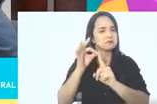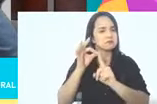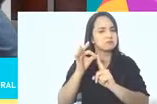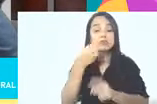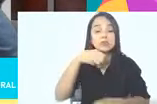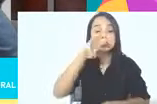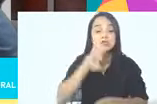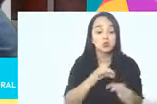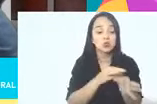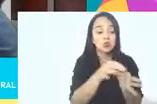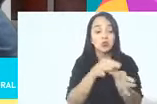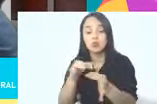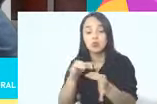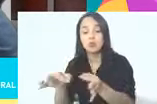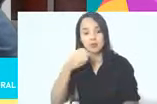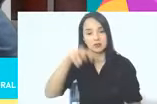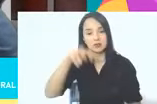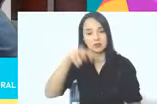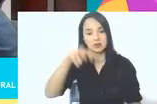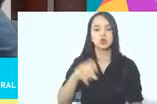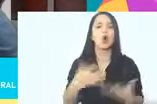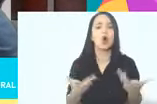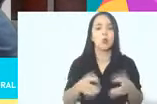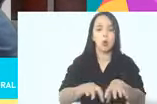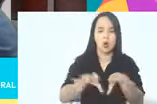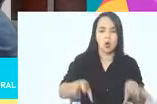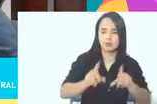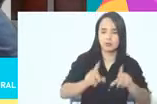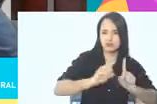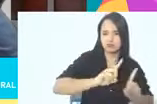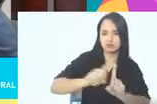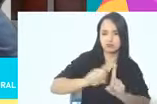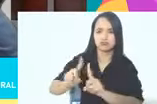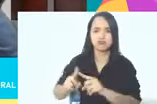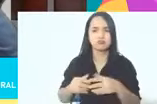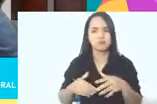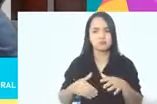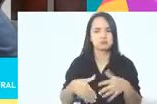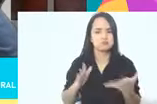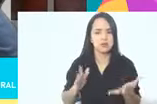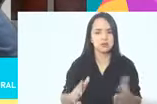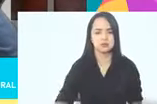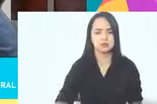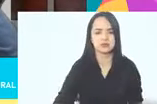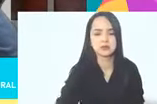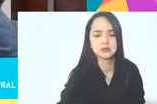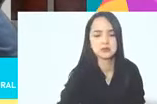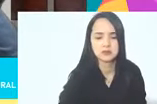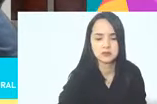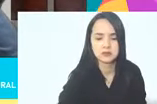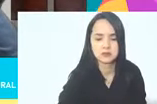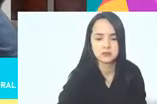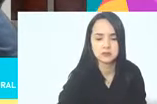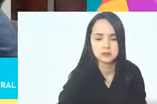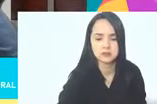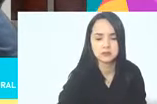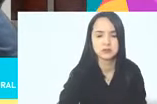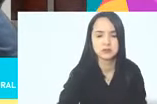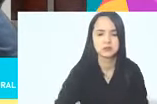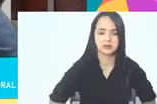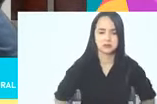Estamos transmitiendo desde la página del Sistema Cultural de Córdoba y también desde la Alcaldía de Los Córdobas.